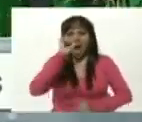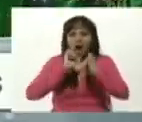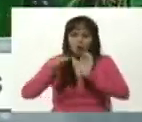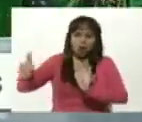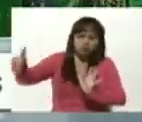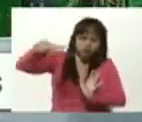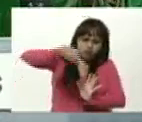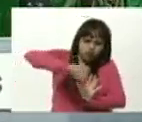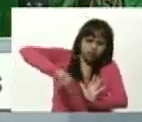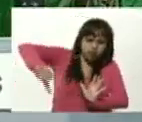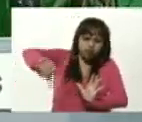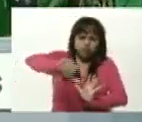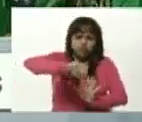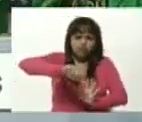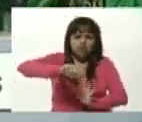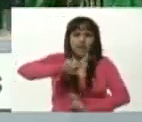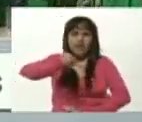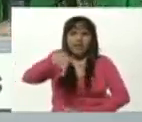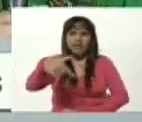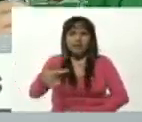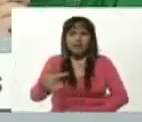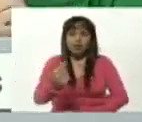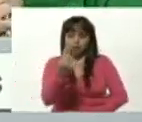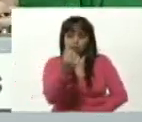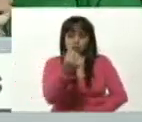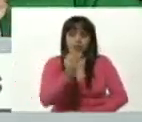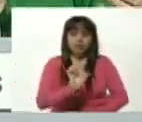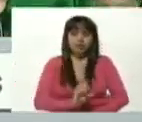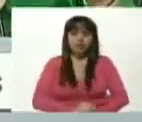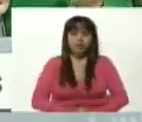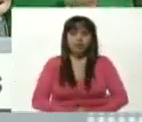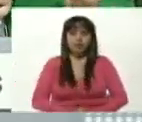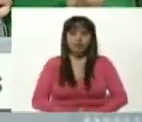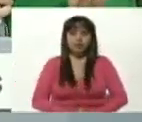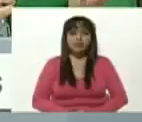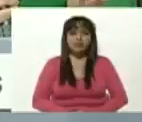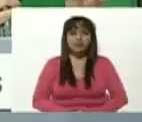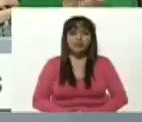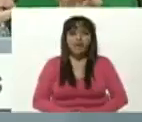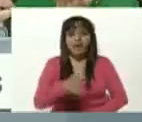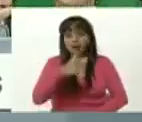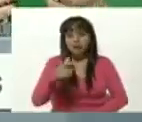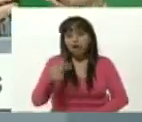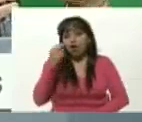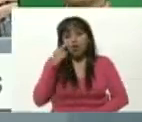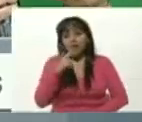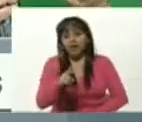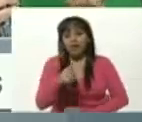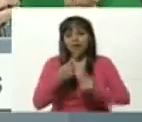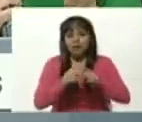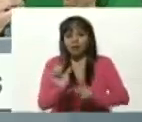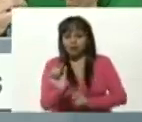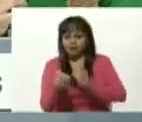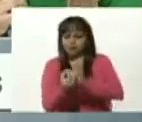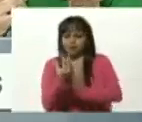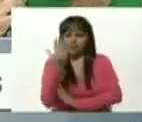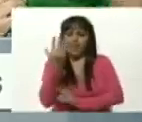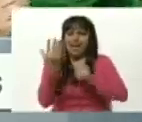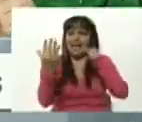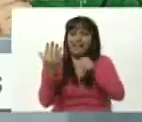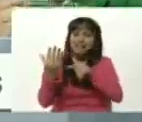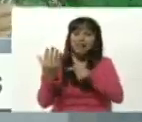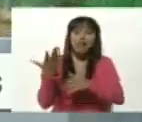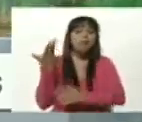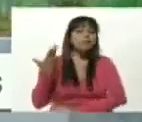y esta es una de las pequeñas cosas que las personas no ven, pero son muy importantes.